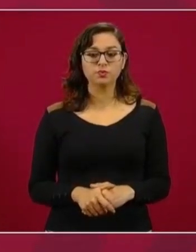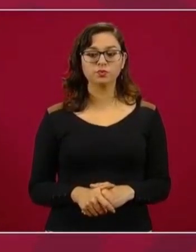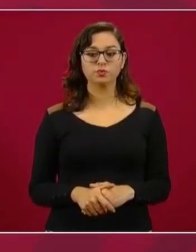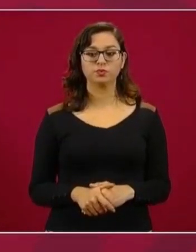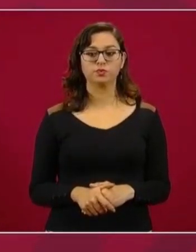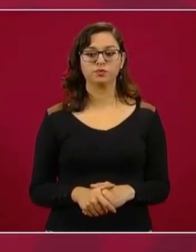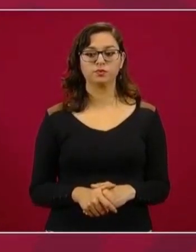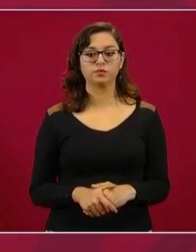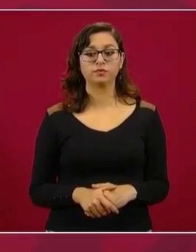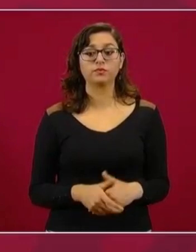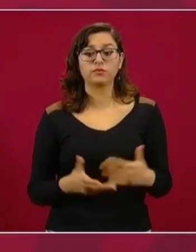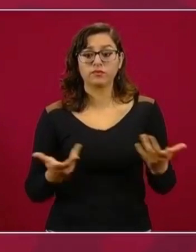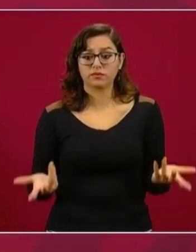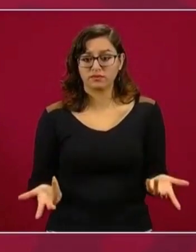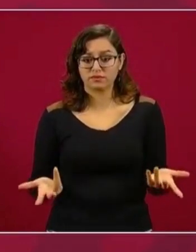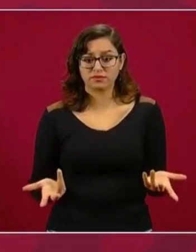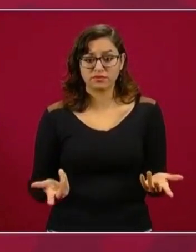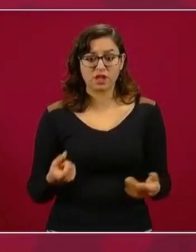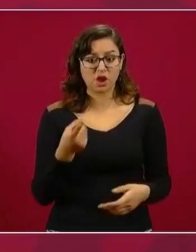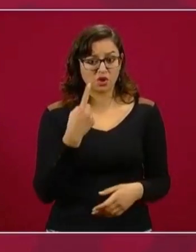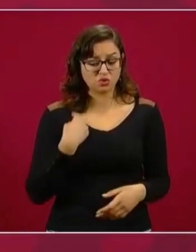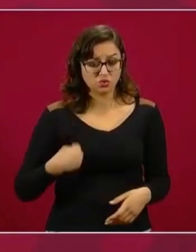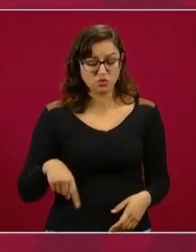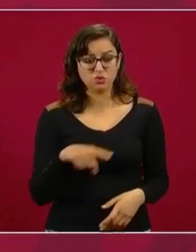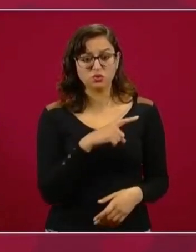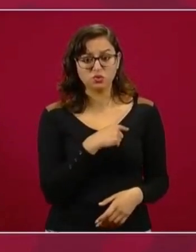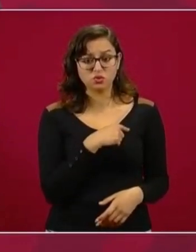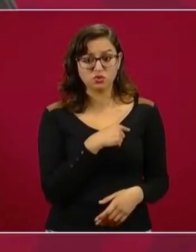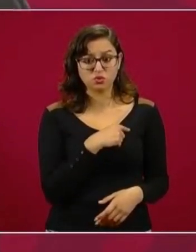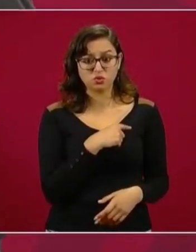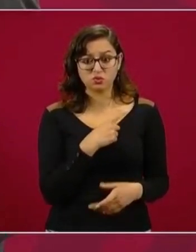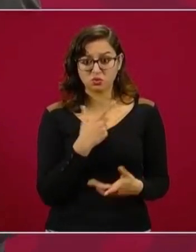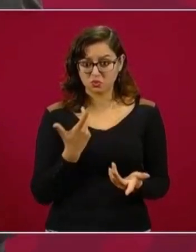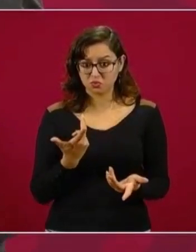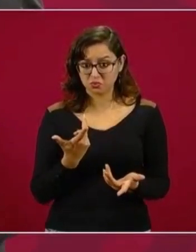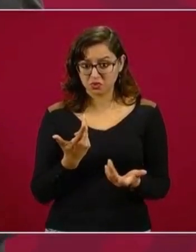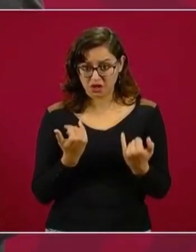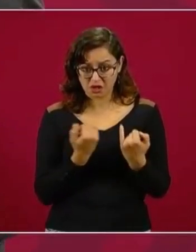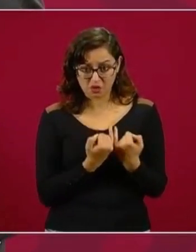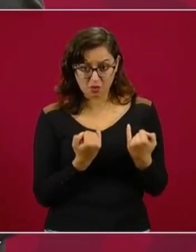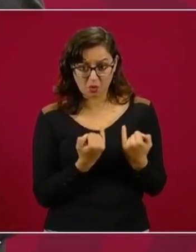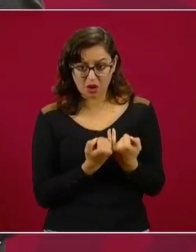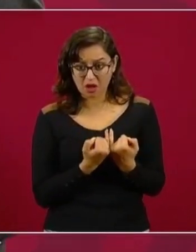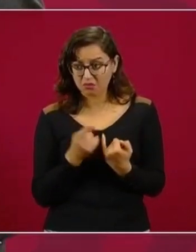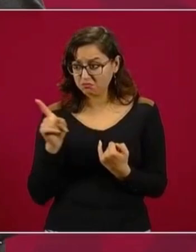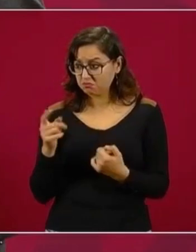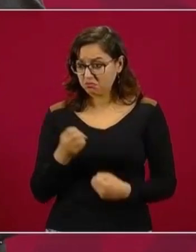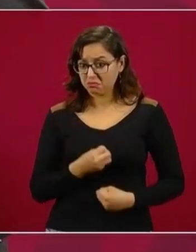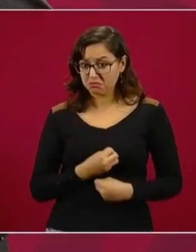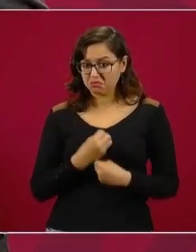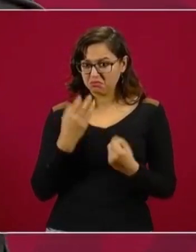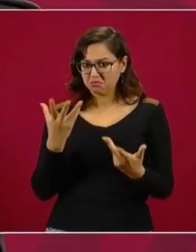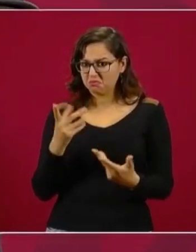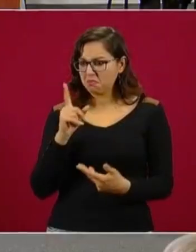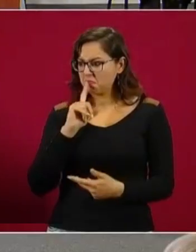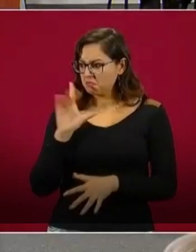Entonces, no vamos nosotros a afectar la libre manifestación de las ideas.